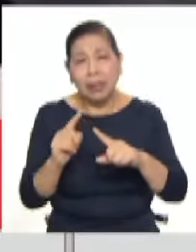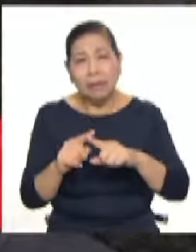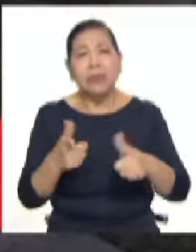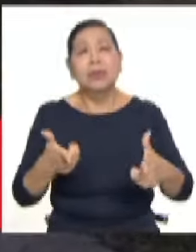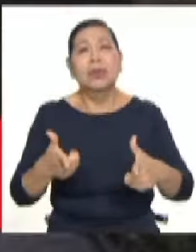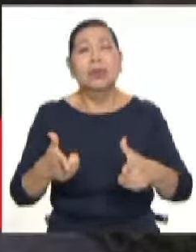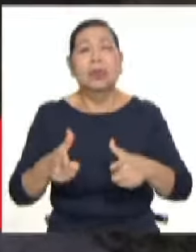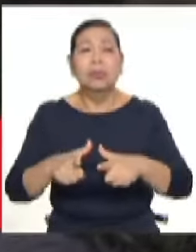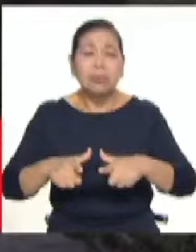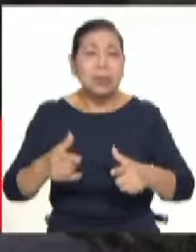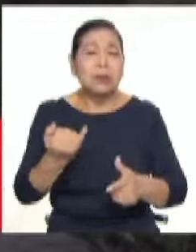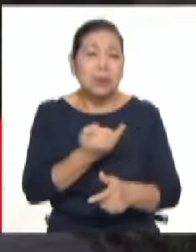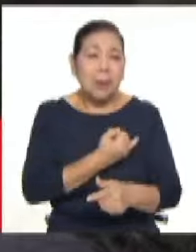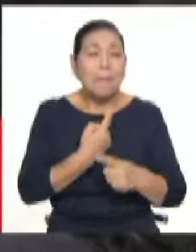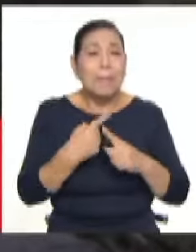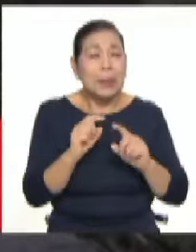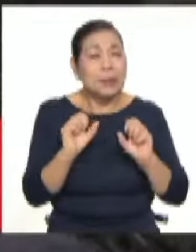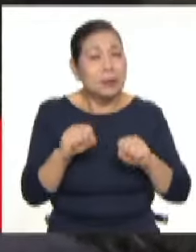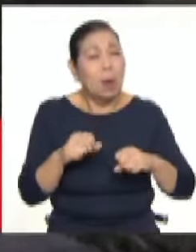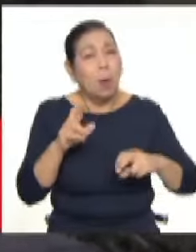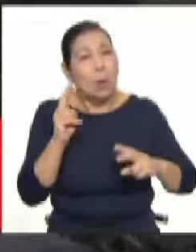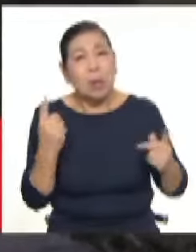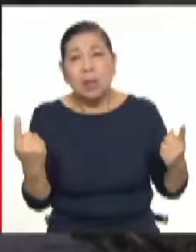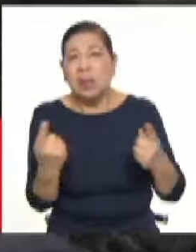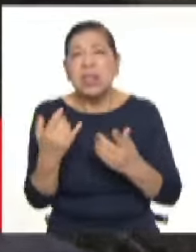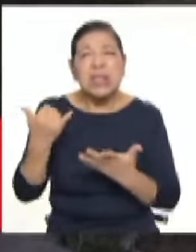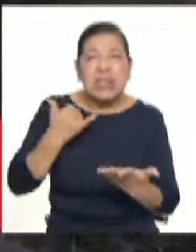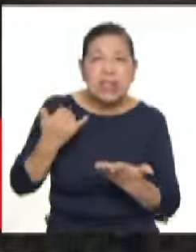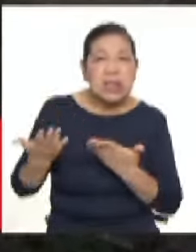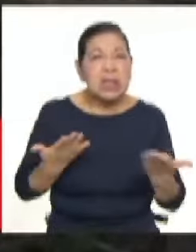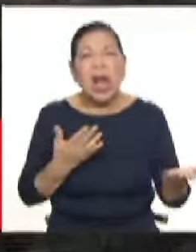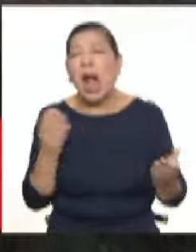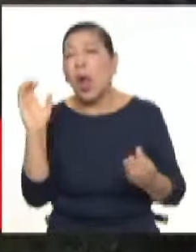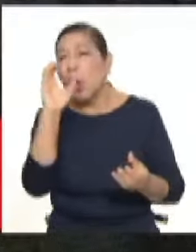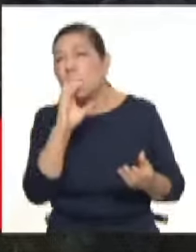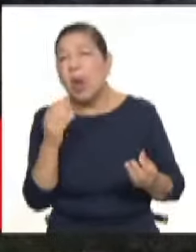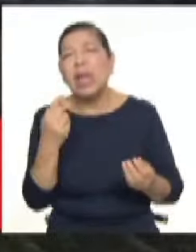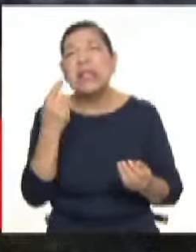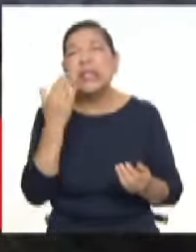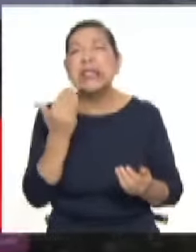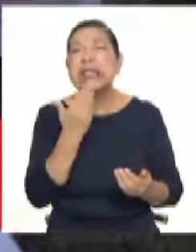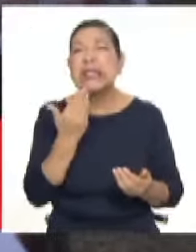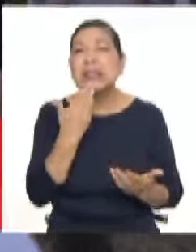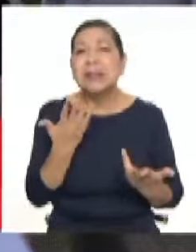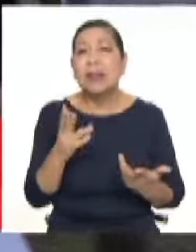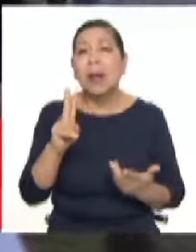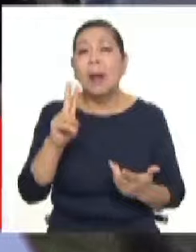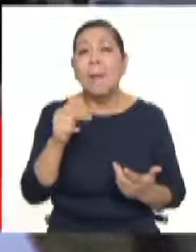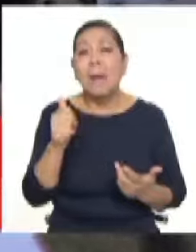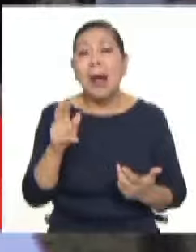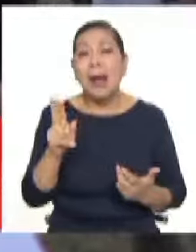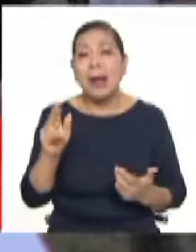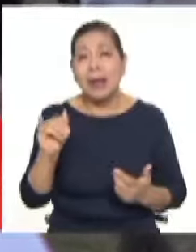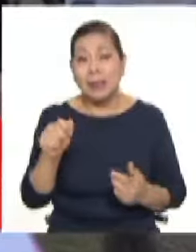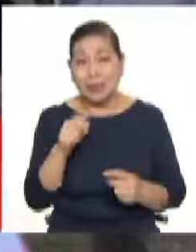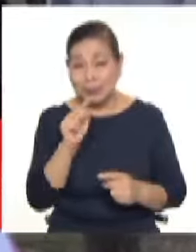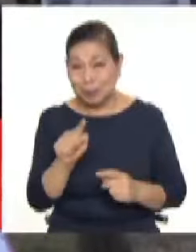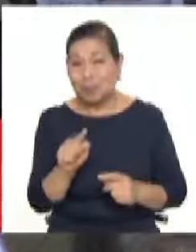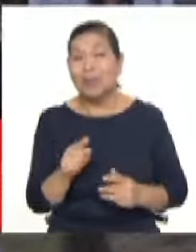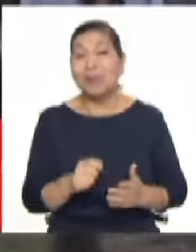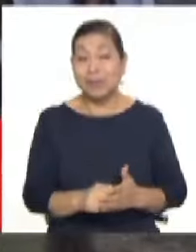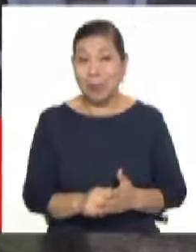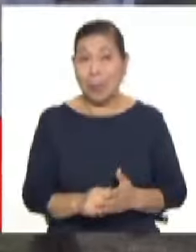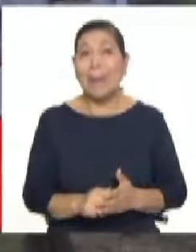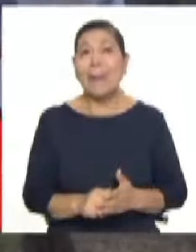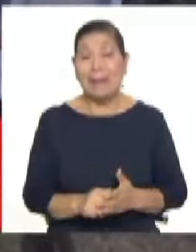diferentes instituciones para que así se pueda cruzar información y de alguna manera poder conocer el paradero de Valerie. Precisamente la señora Jocelyn